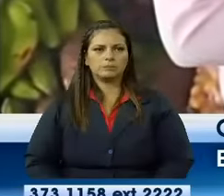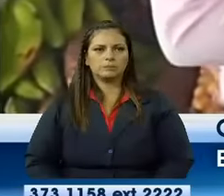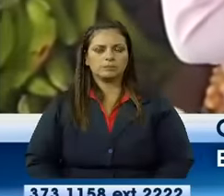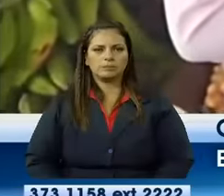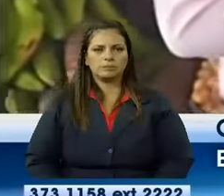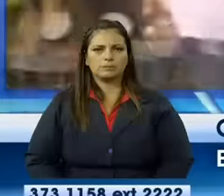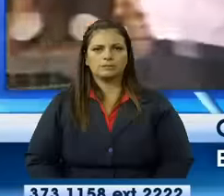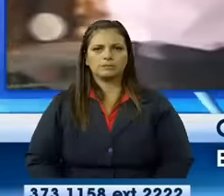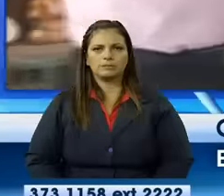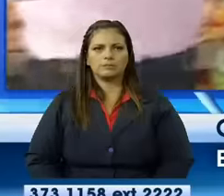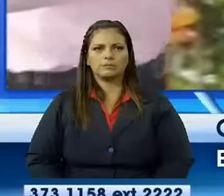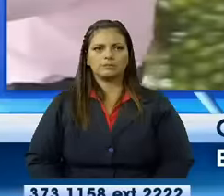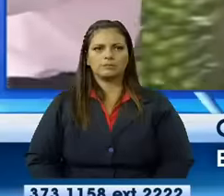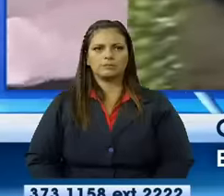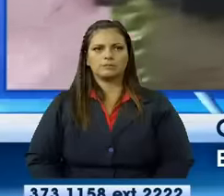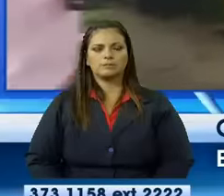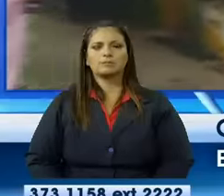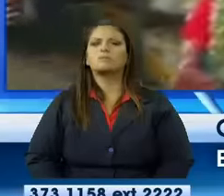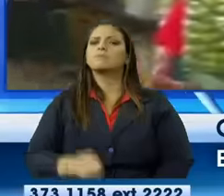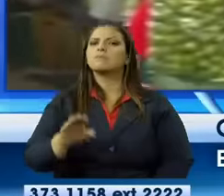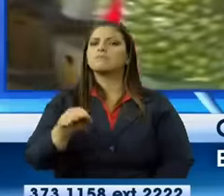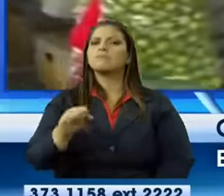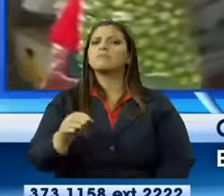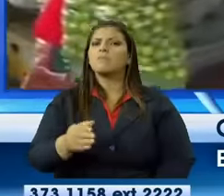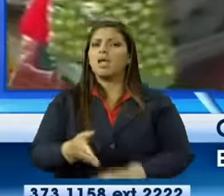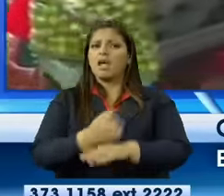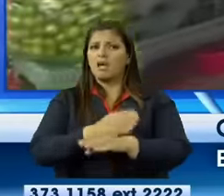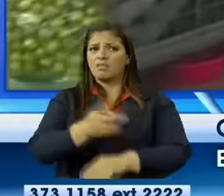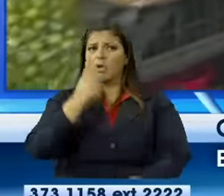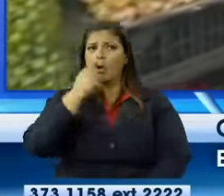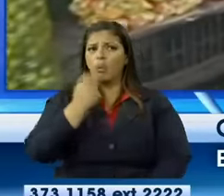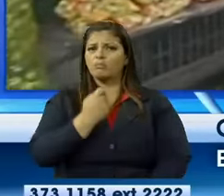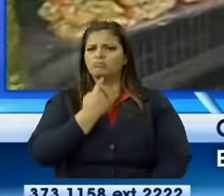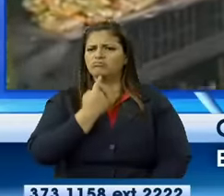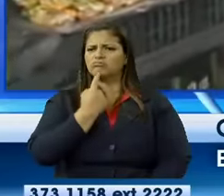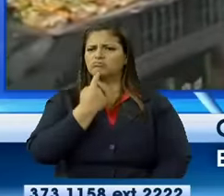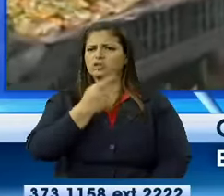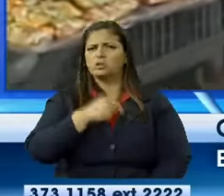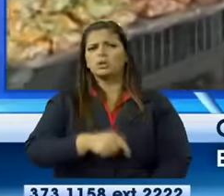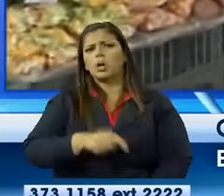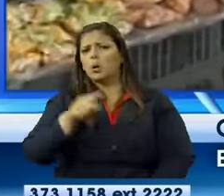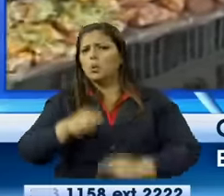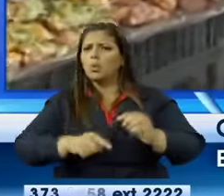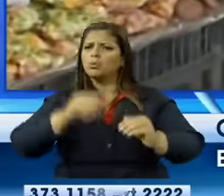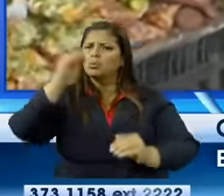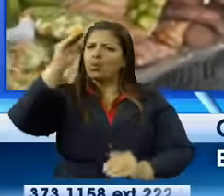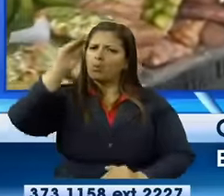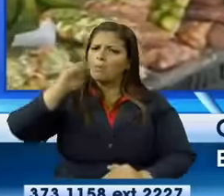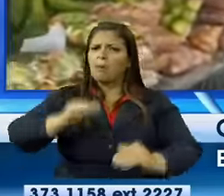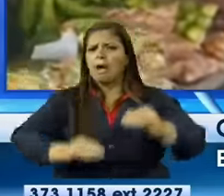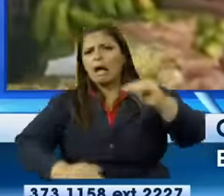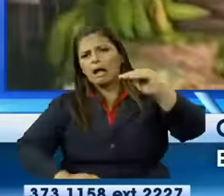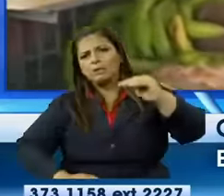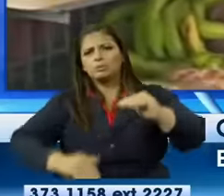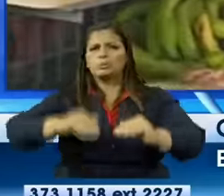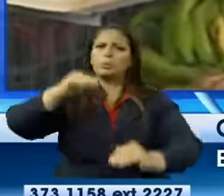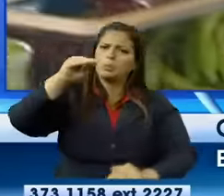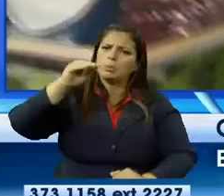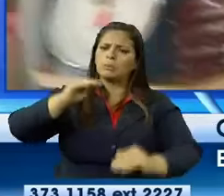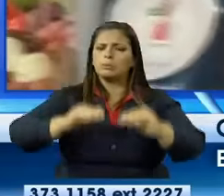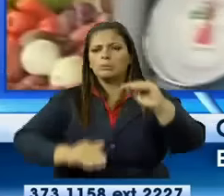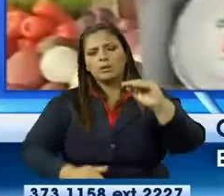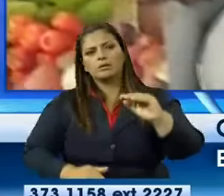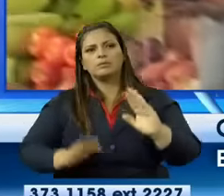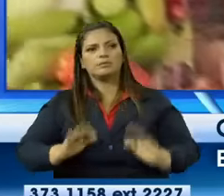esto... Aquí ya uno se da cuenta del incremento. Y miren, esas son las aquí está una lista de precios. Ya la libra de papa está a